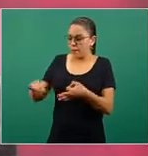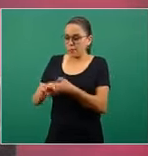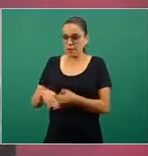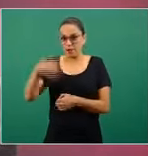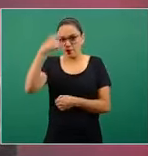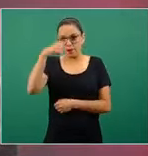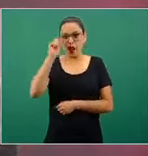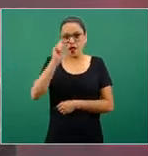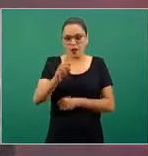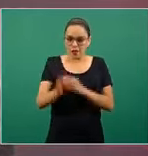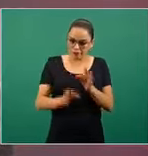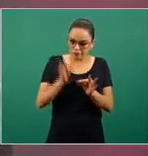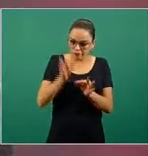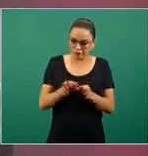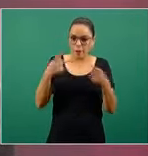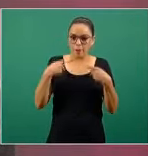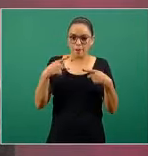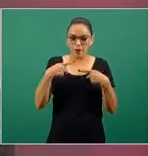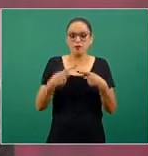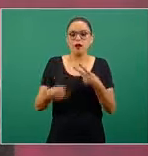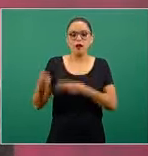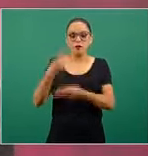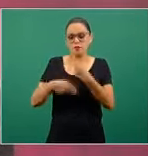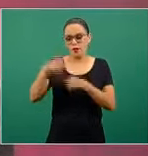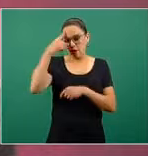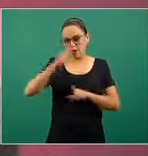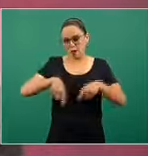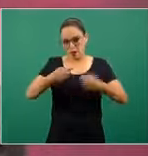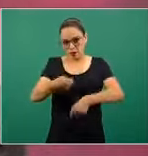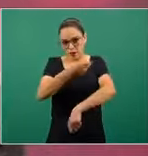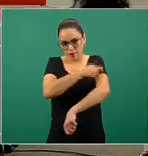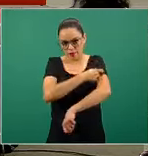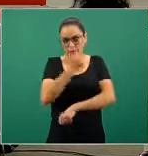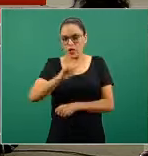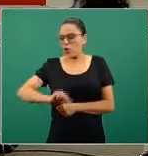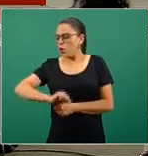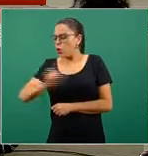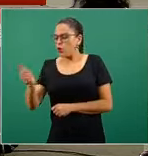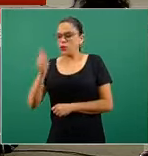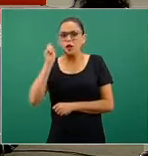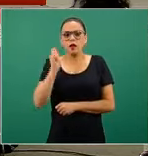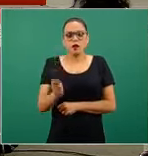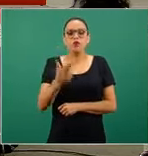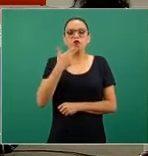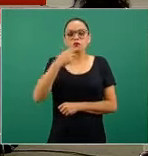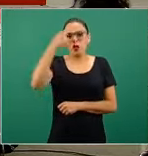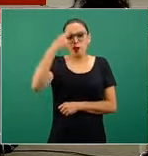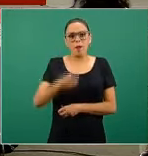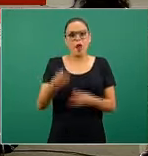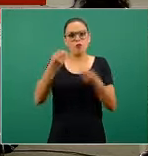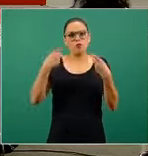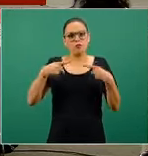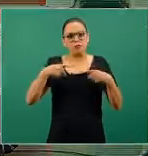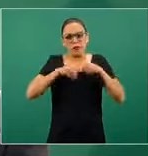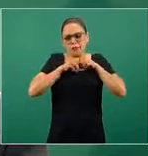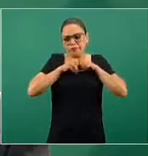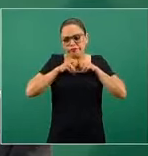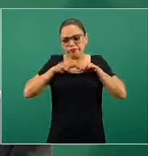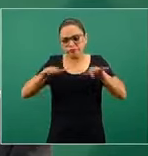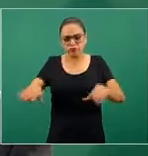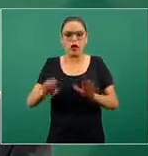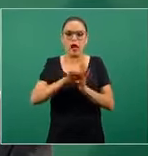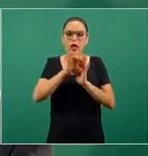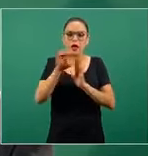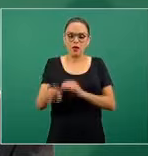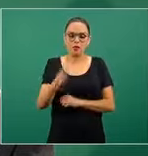precisa. Y la otra, que es una modalidad de uso común en eventos masivos, culturales o